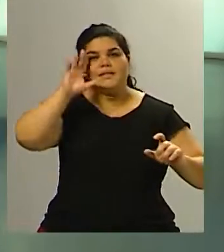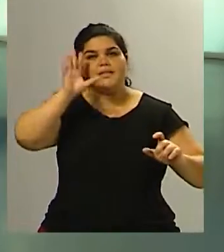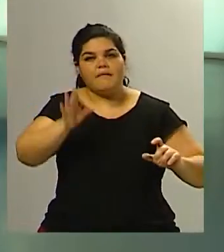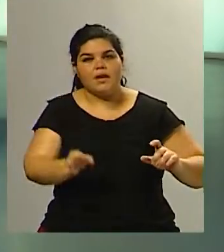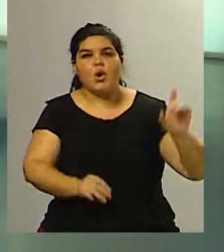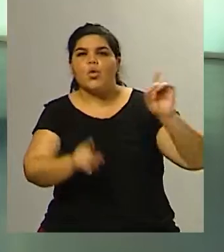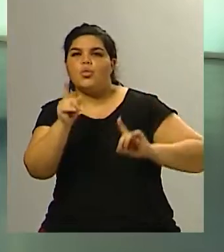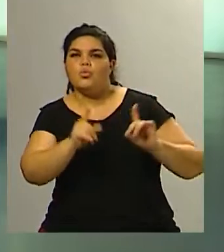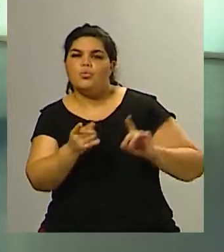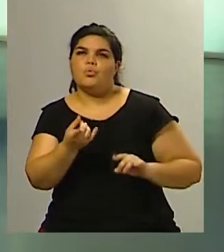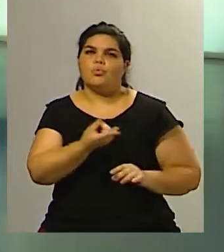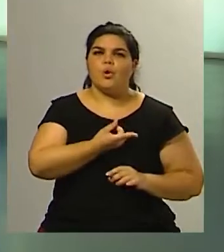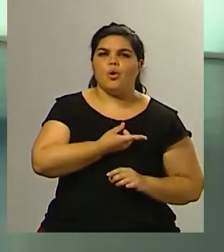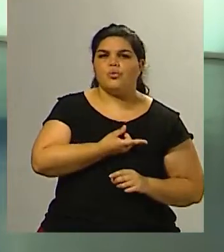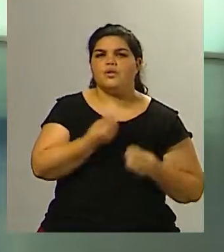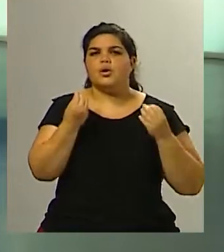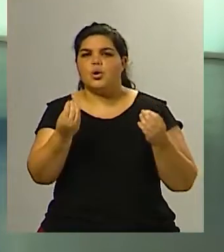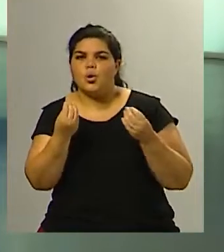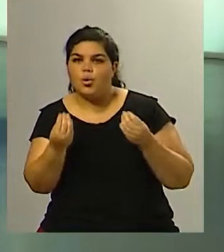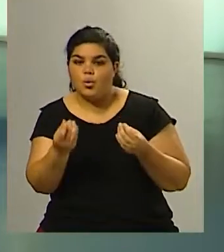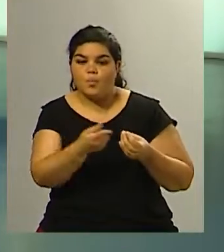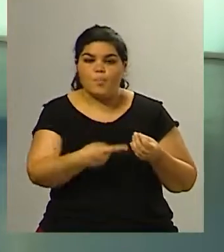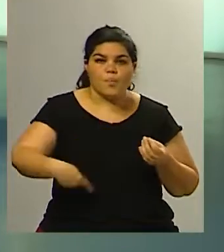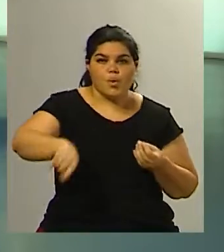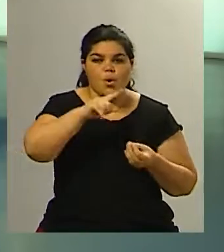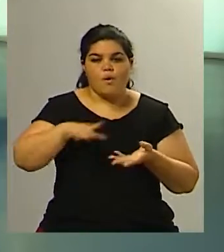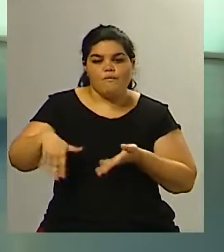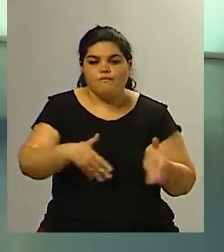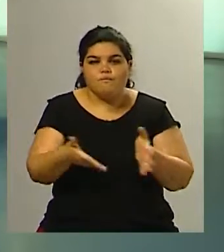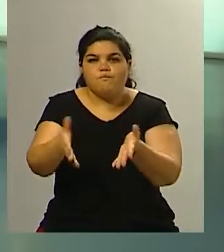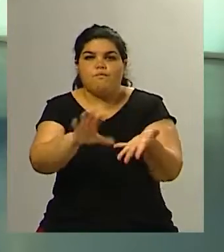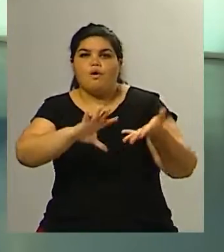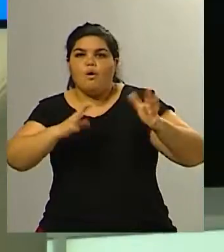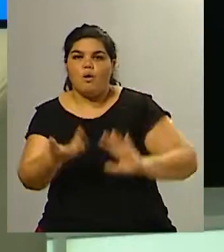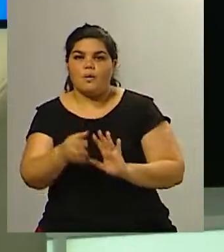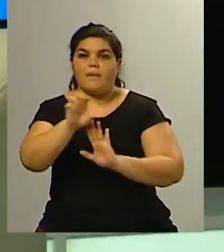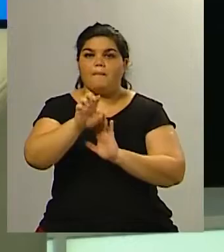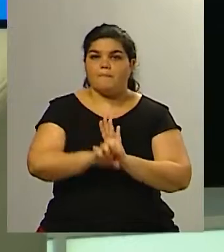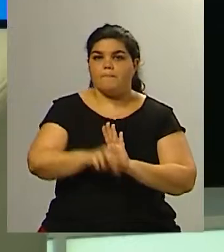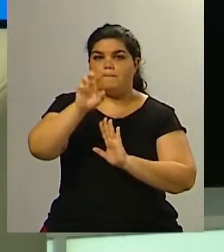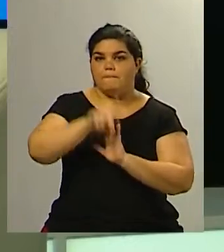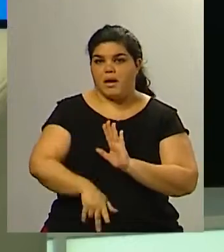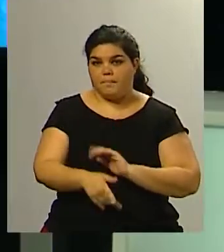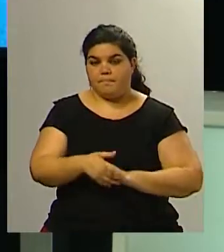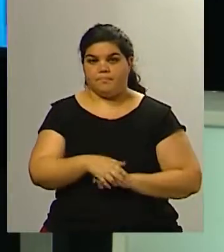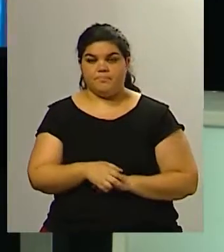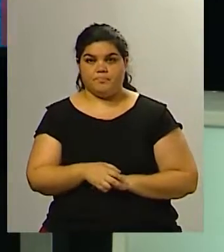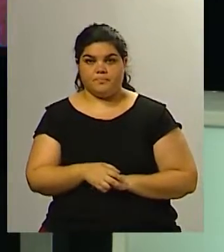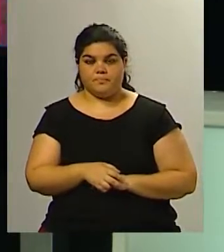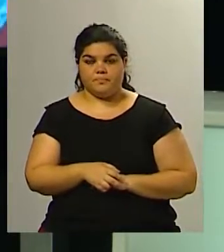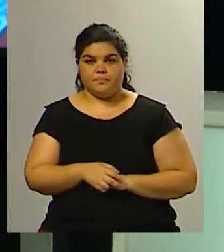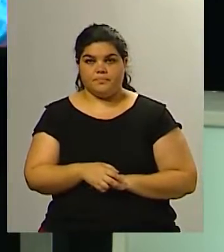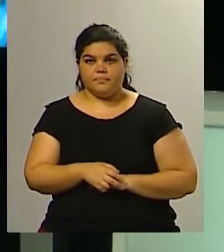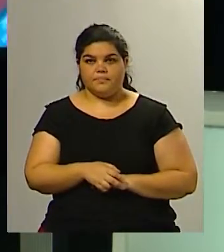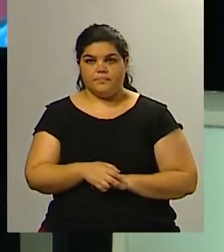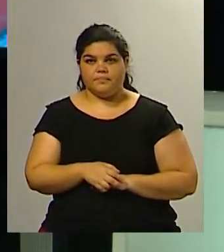vacancia que nos determinan a nosotros por dónde tienen que direccionarse los programas que se realizan, ¿no? Bueno, y digo, teniendo en